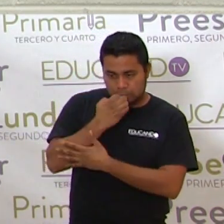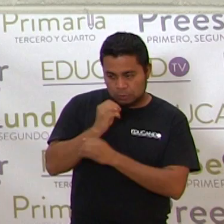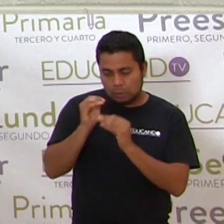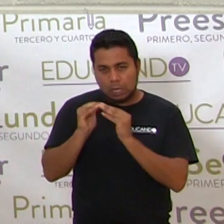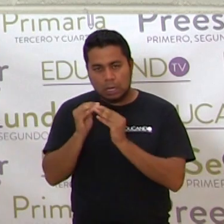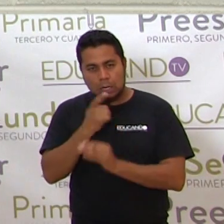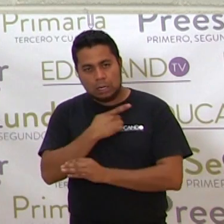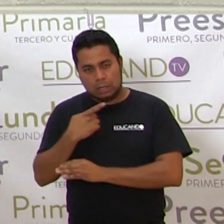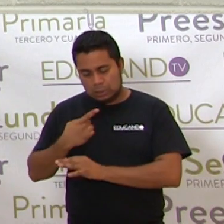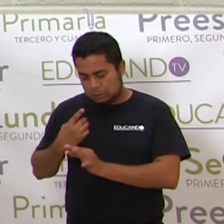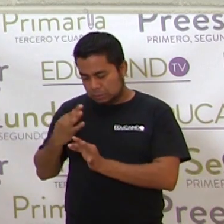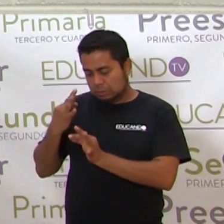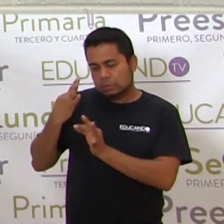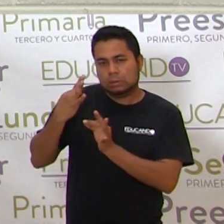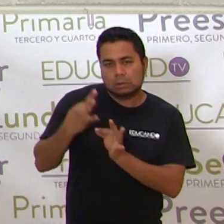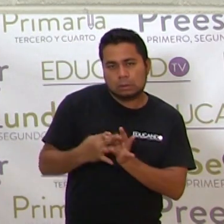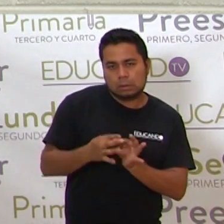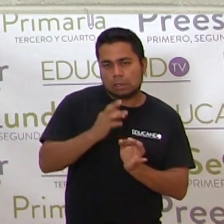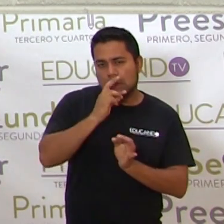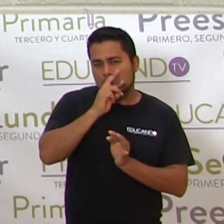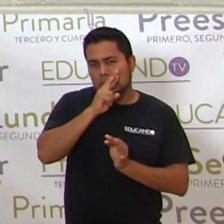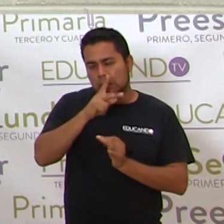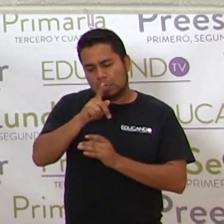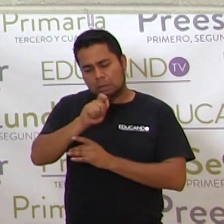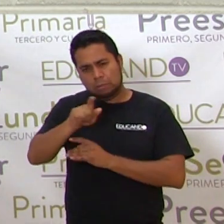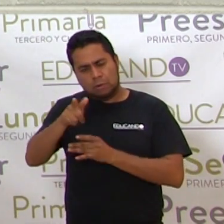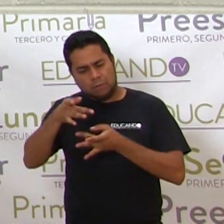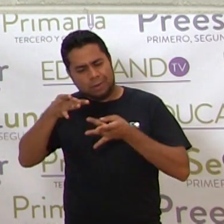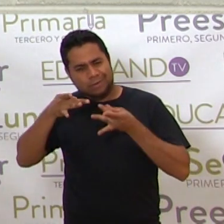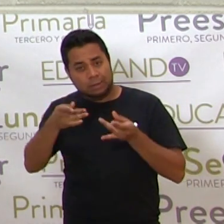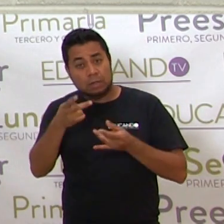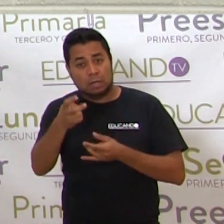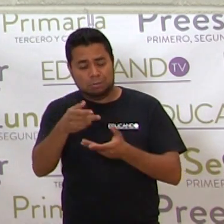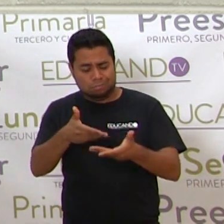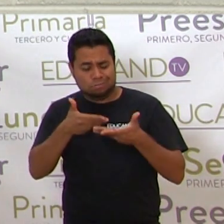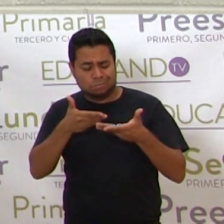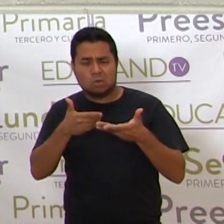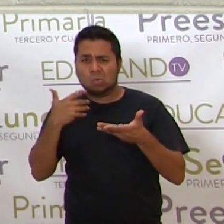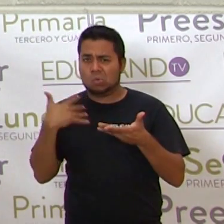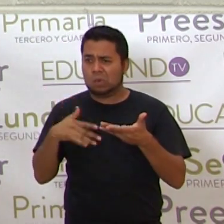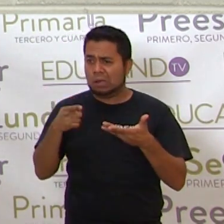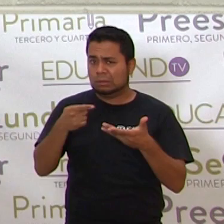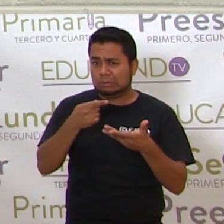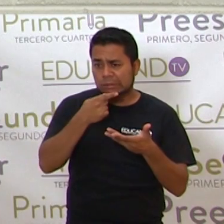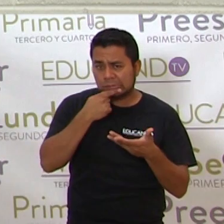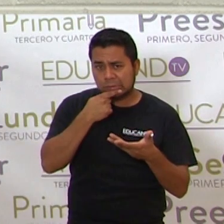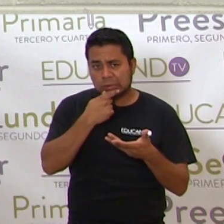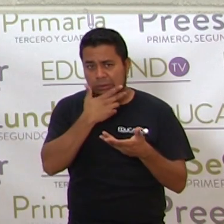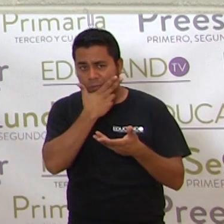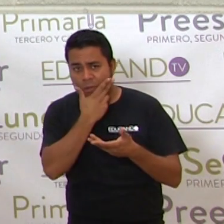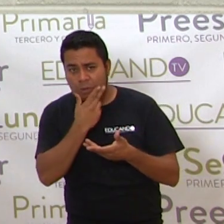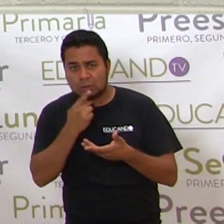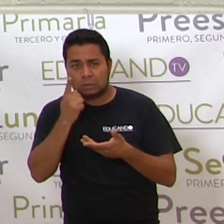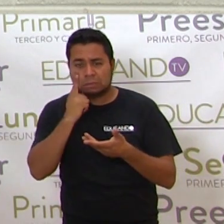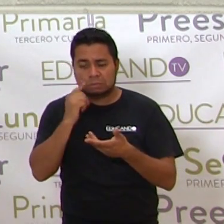de terminar de la mejor forma. Eso hablará de que eres un niño o una niña